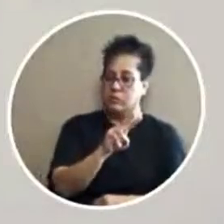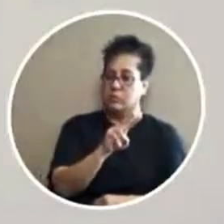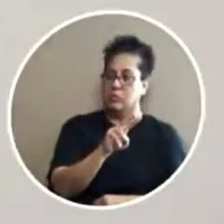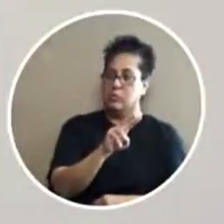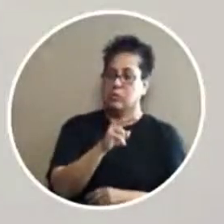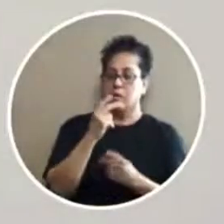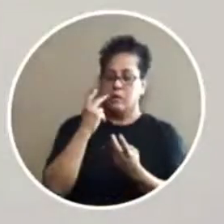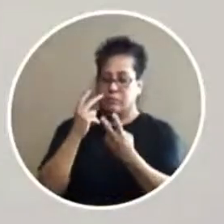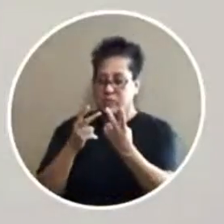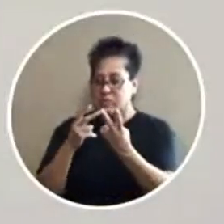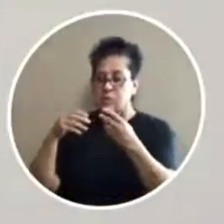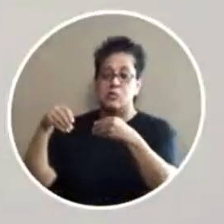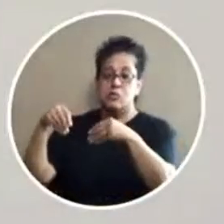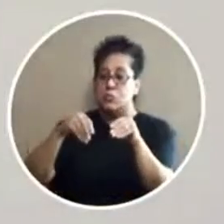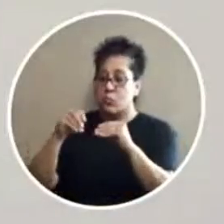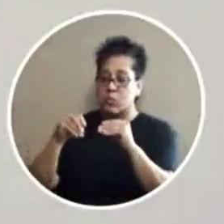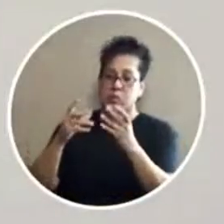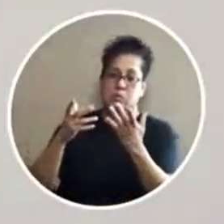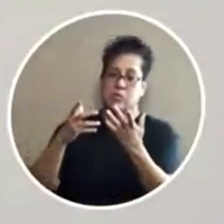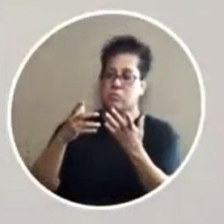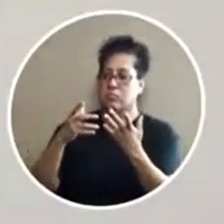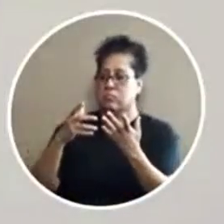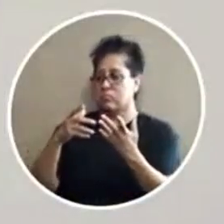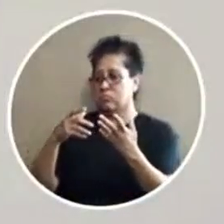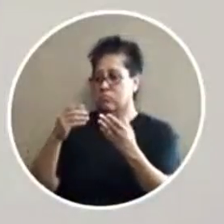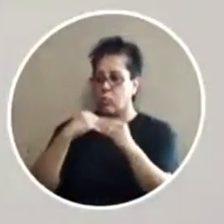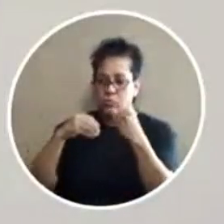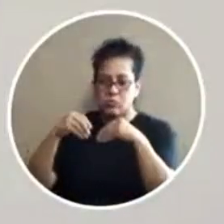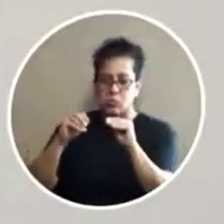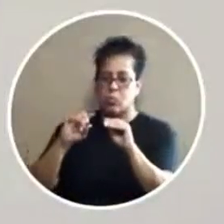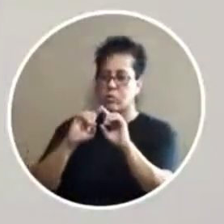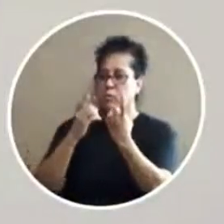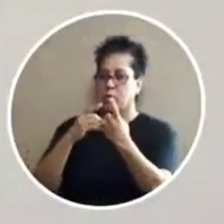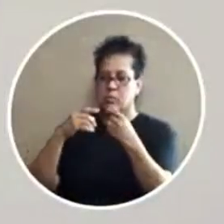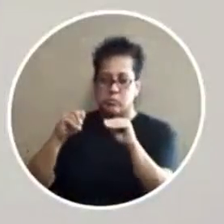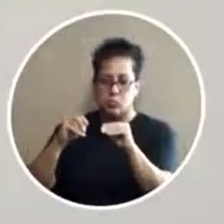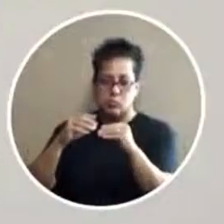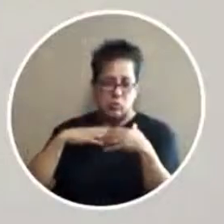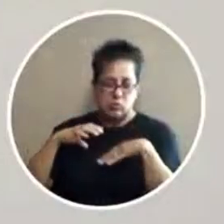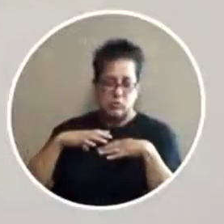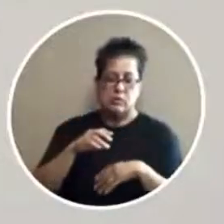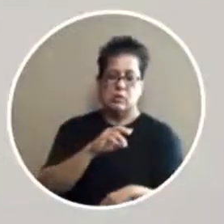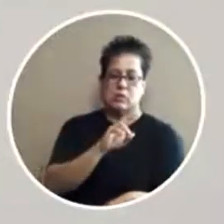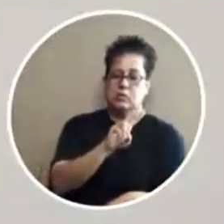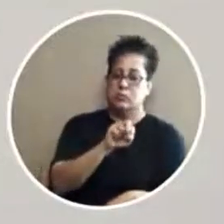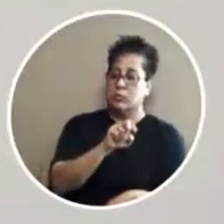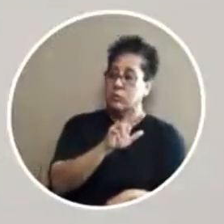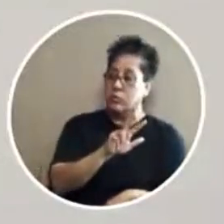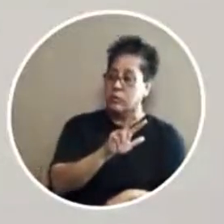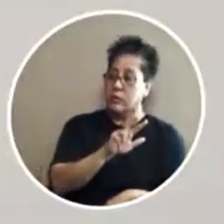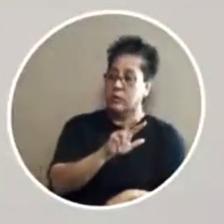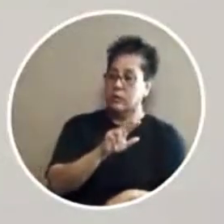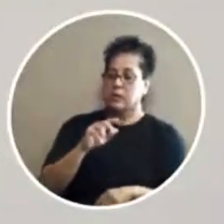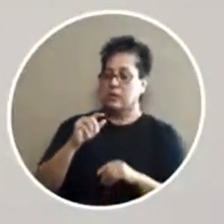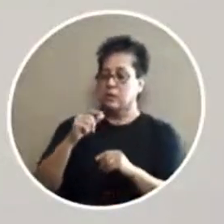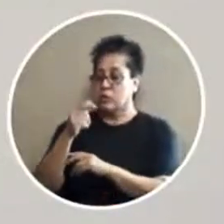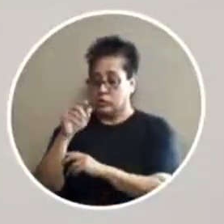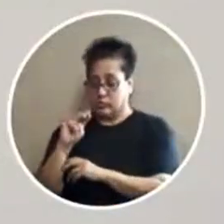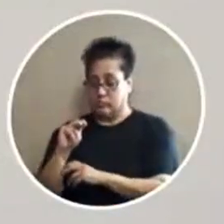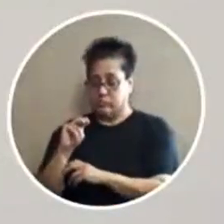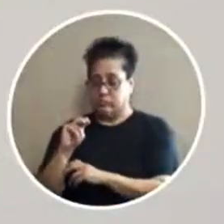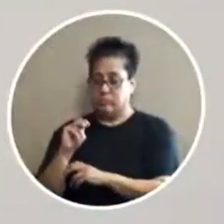13.82% visitaron tiendas, puede ser supermercados o tiendas departamento de ropa. 2.3% visitaron